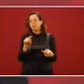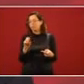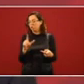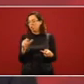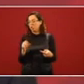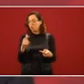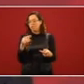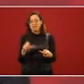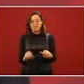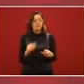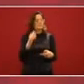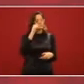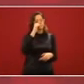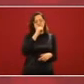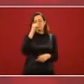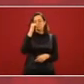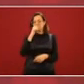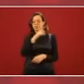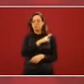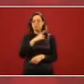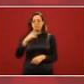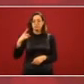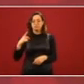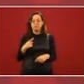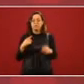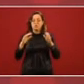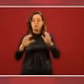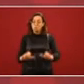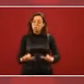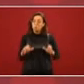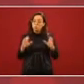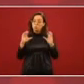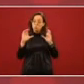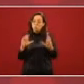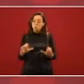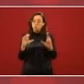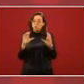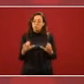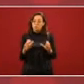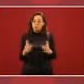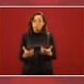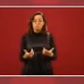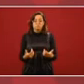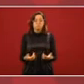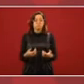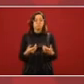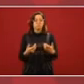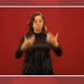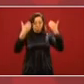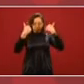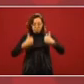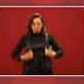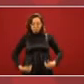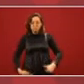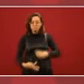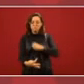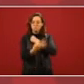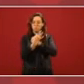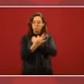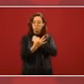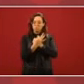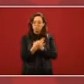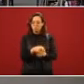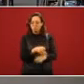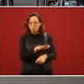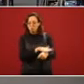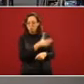cadena del proceso, debe ser siempre íntegra, independientemente de que se conozca o no la causa